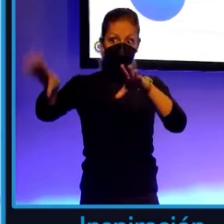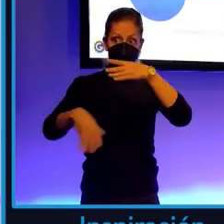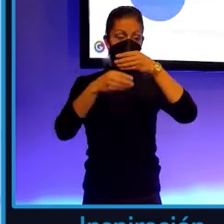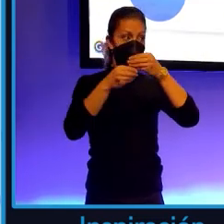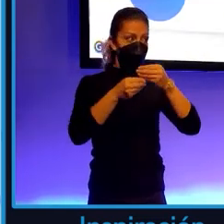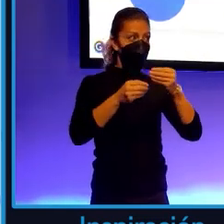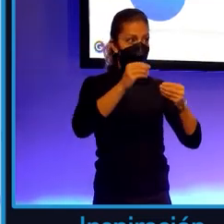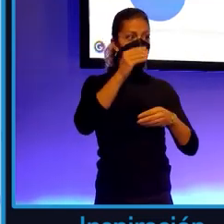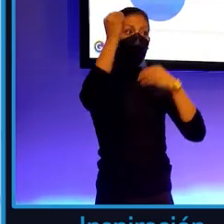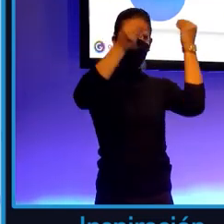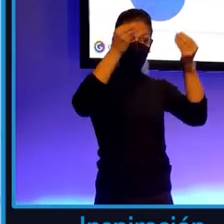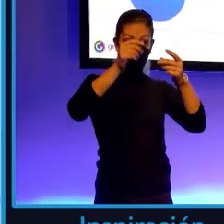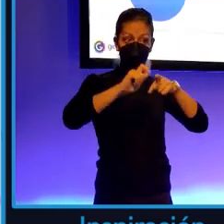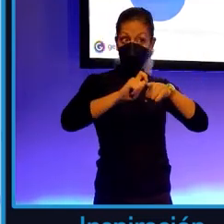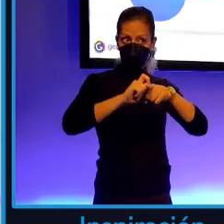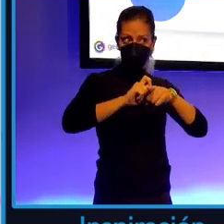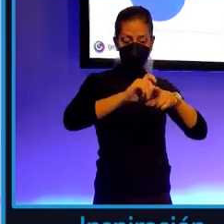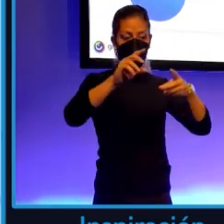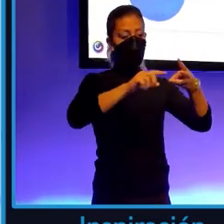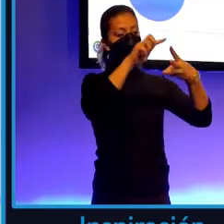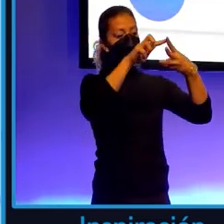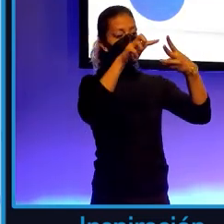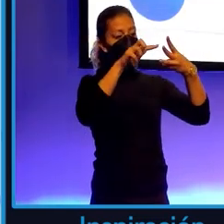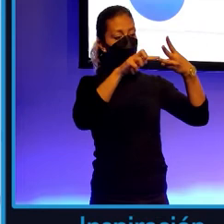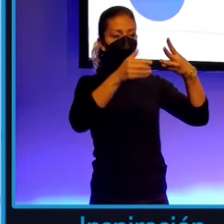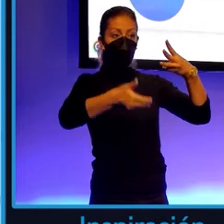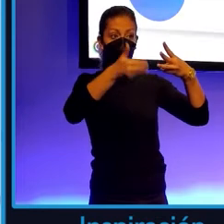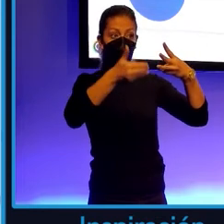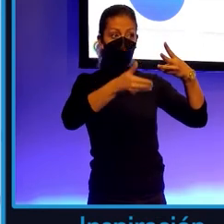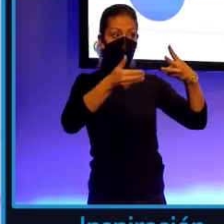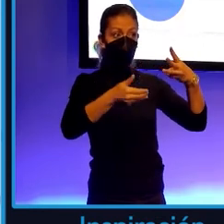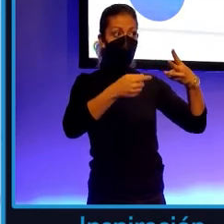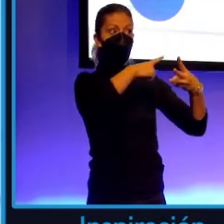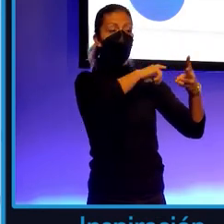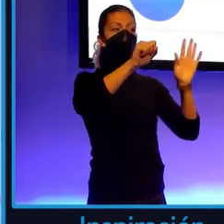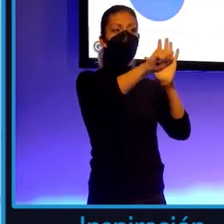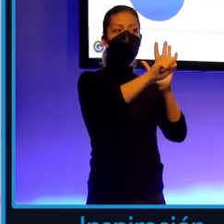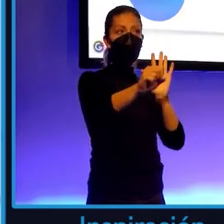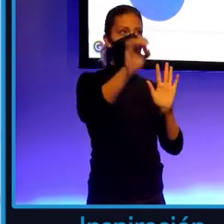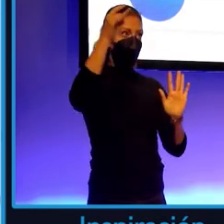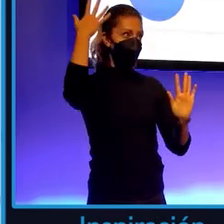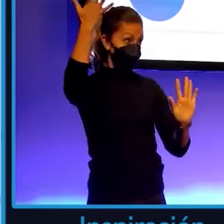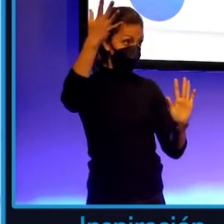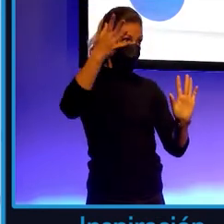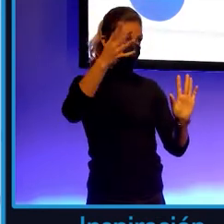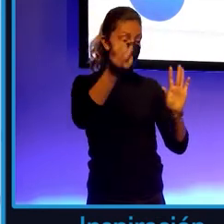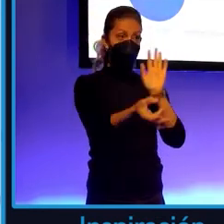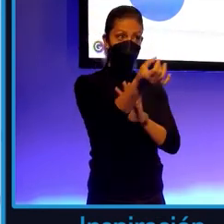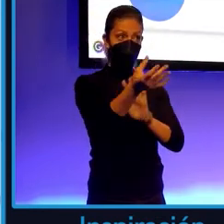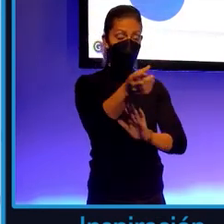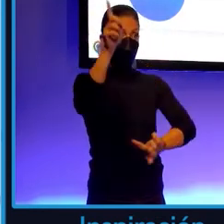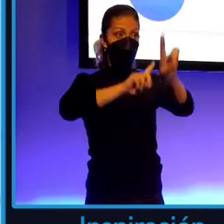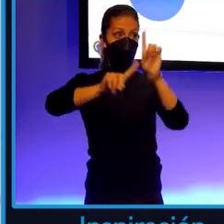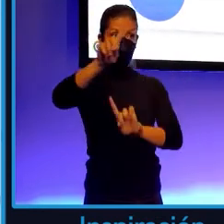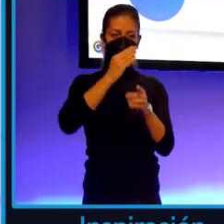pensamiento crítico las tres más importantes son las que tienen la marca no crear nuevas ideas y resolver problemas